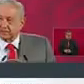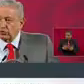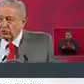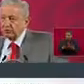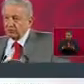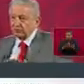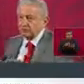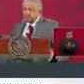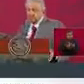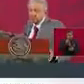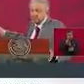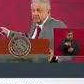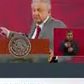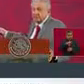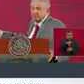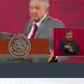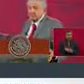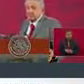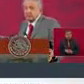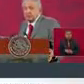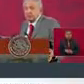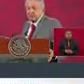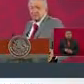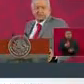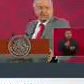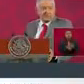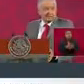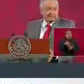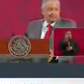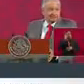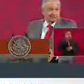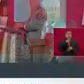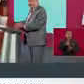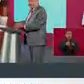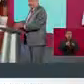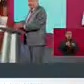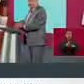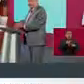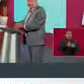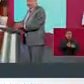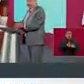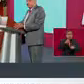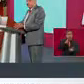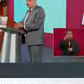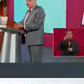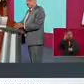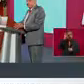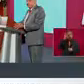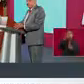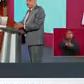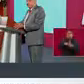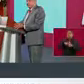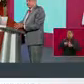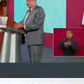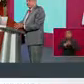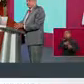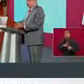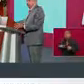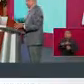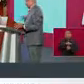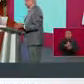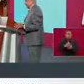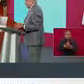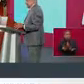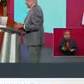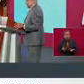en cualquier situación a ser víctimas o a ser victimarios, ¿eh? Ojo, todos podemos tenernos que estar defendiendo